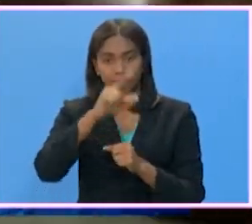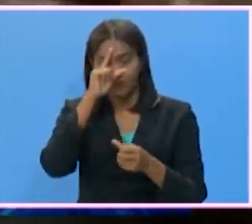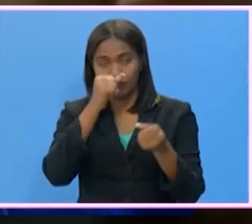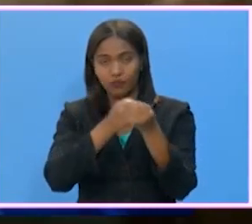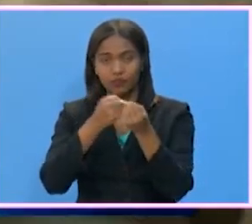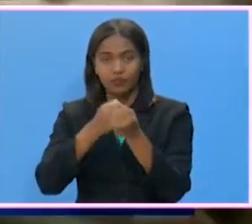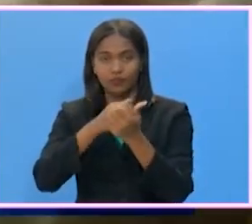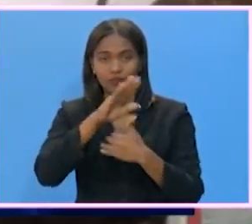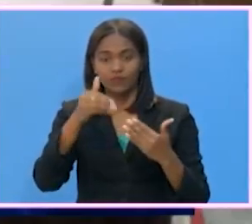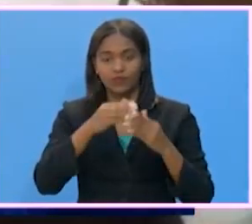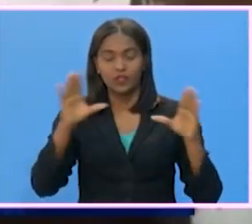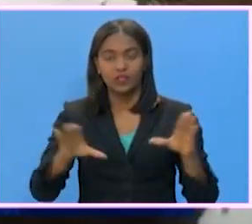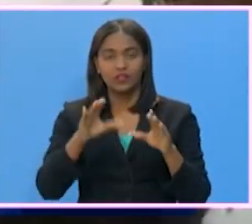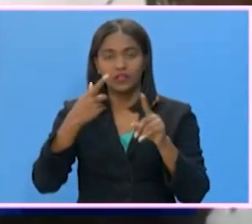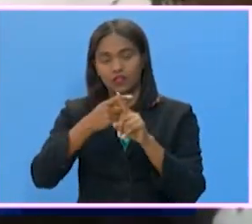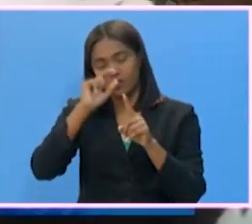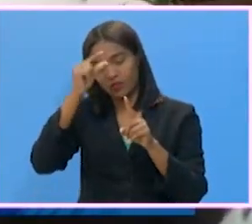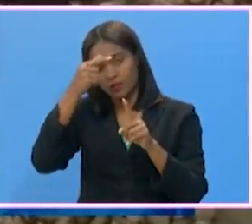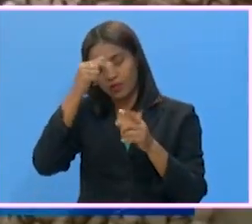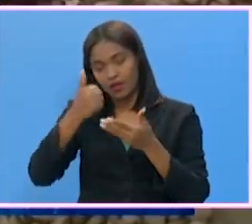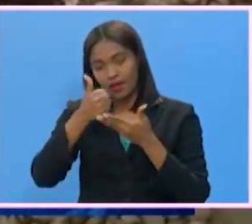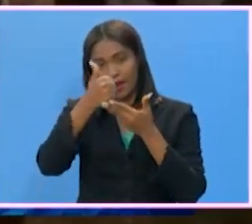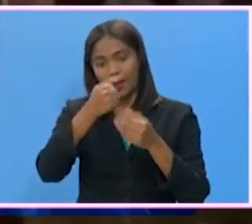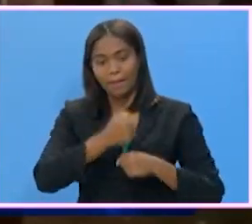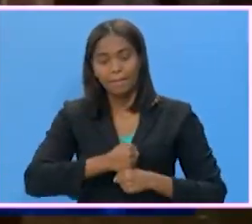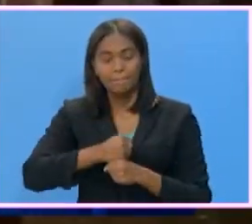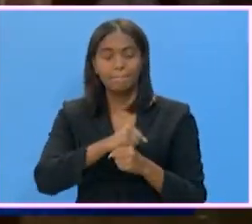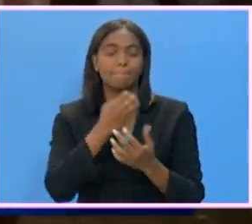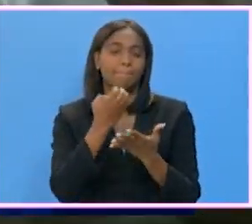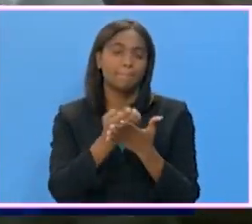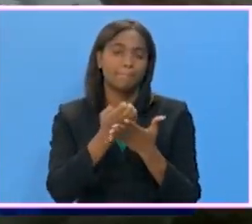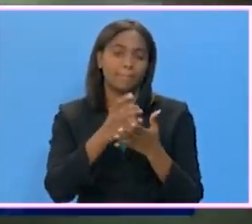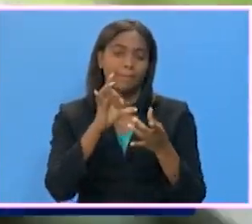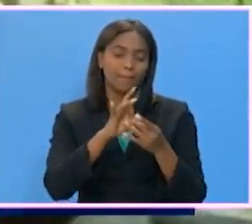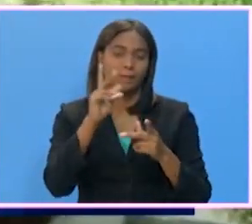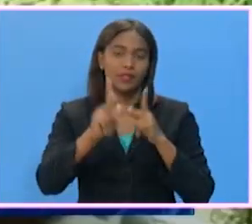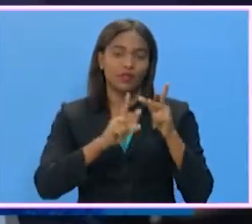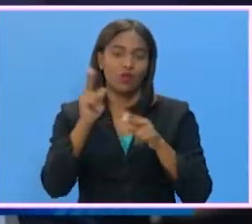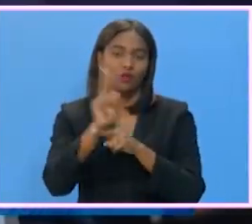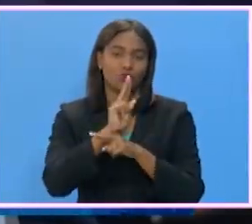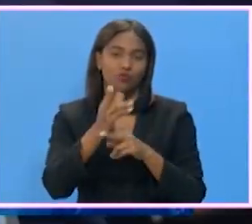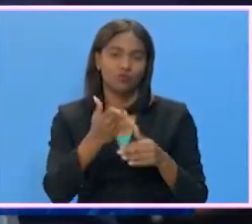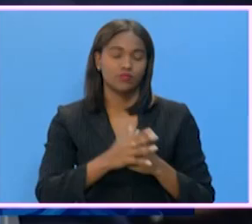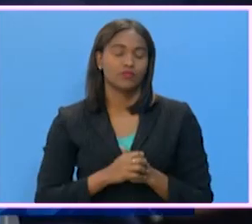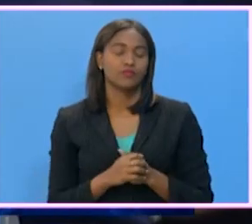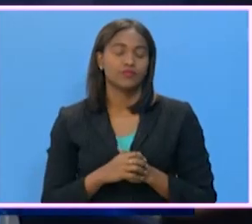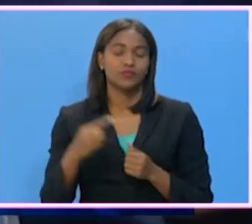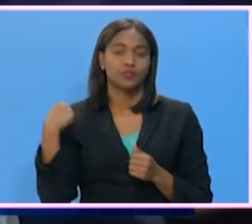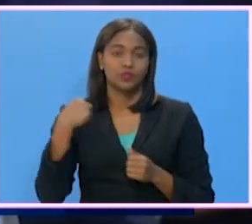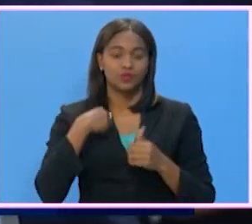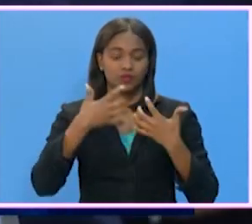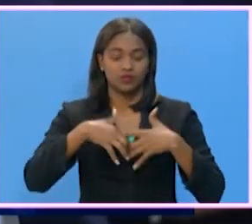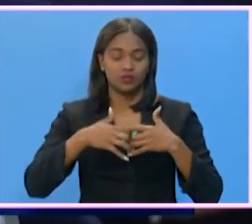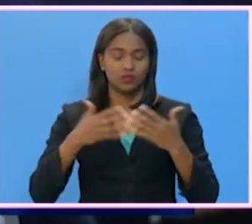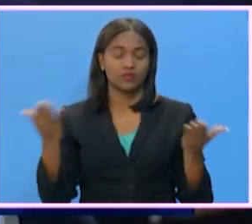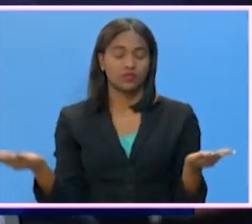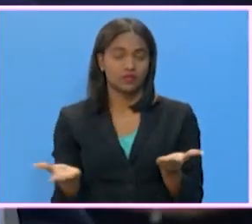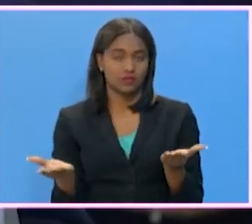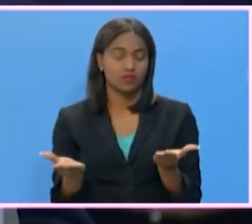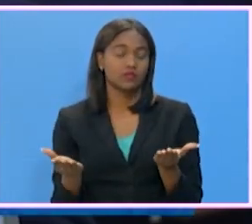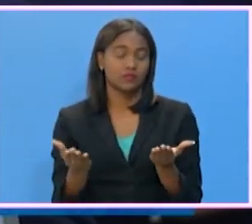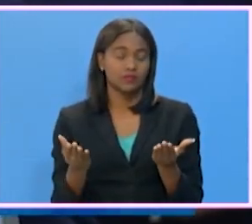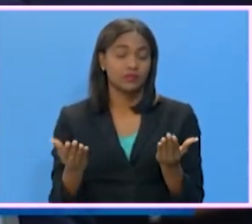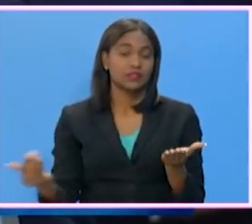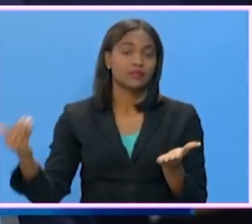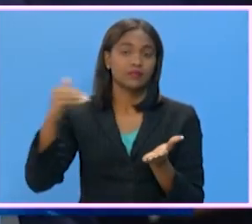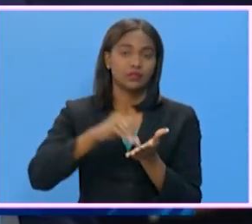las acciones del gobierno a fin de proteger la economía de los consumidores. Nosotros como industriales molineros, una